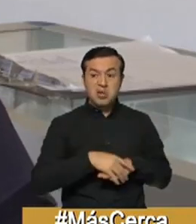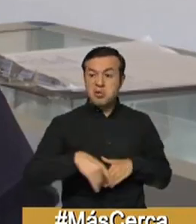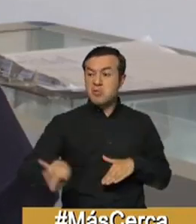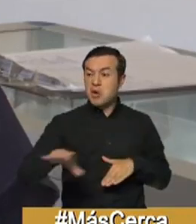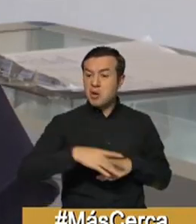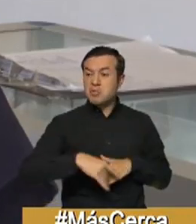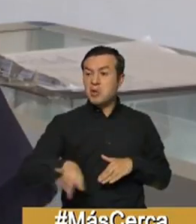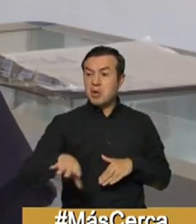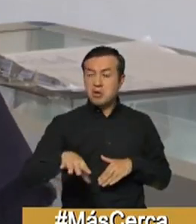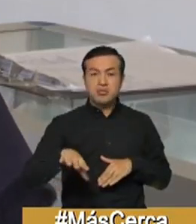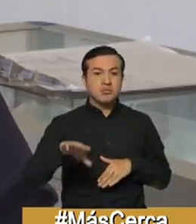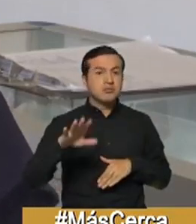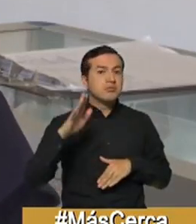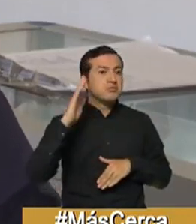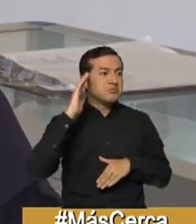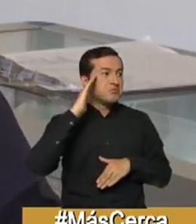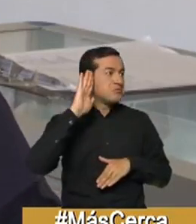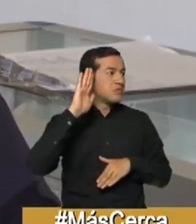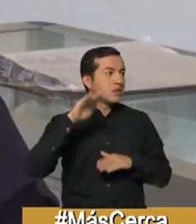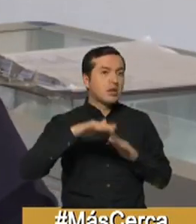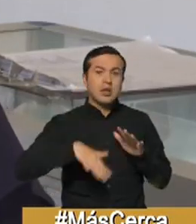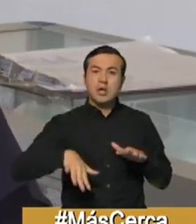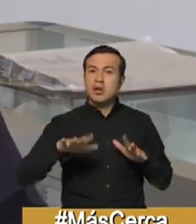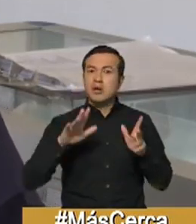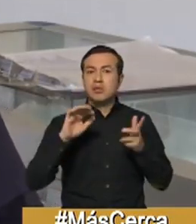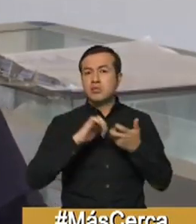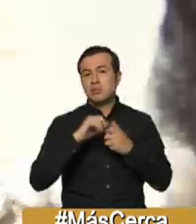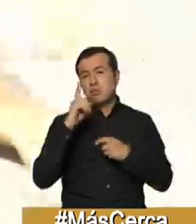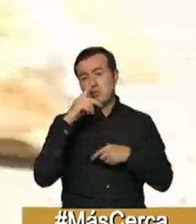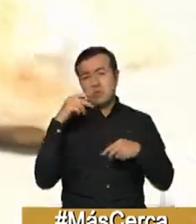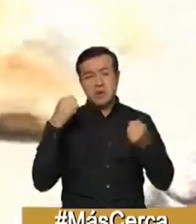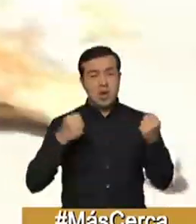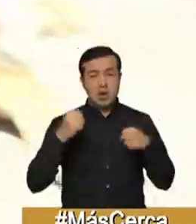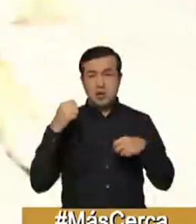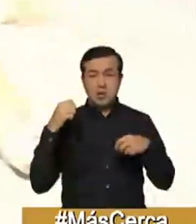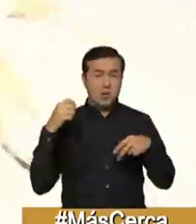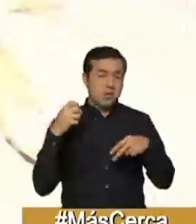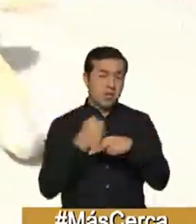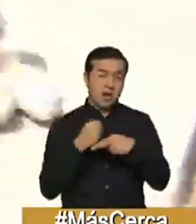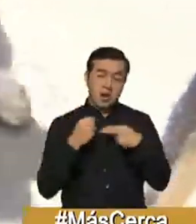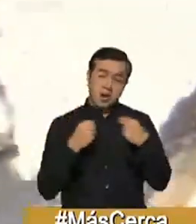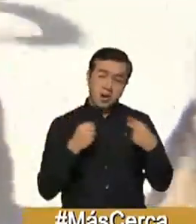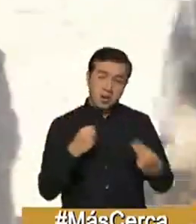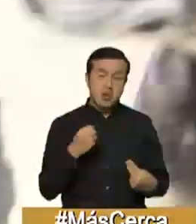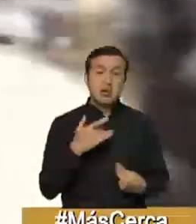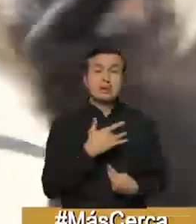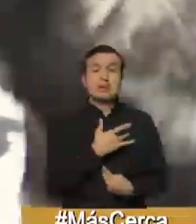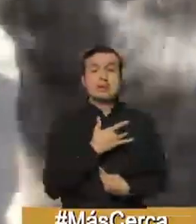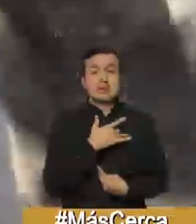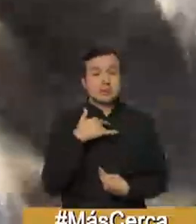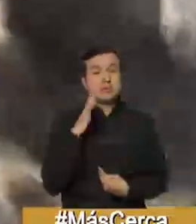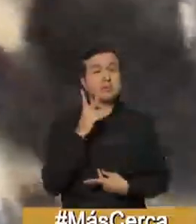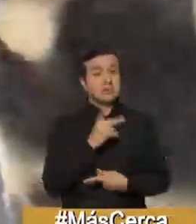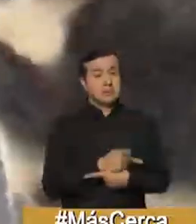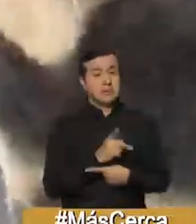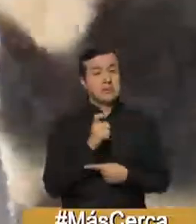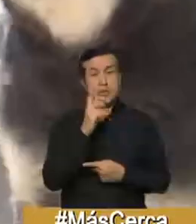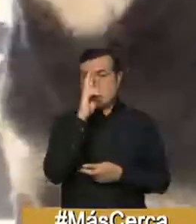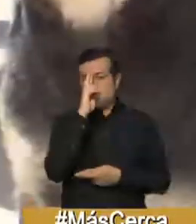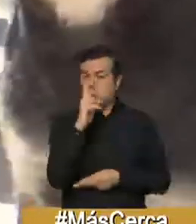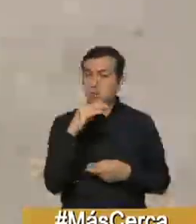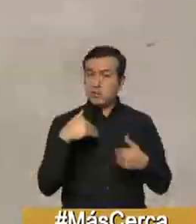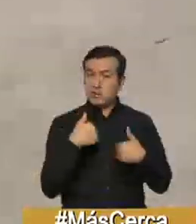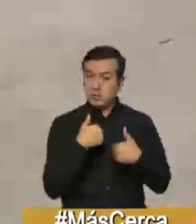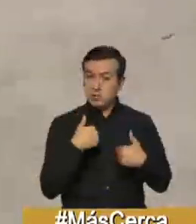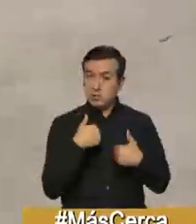públicos, no saben cómo estar ahí y obviamente son atropellados. El proyecto es concientizar a la comunidad sobre el cuidado y respeto a los